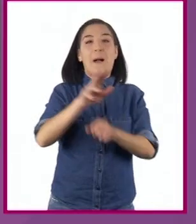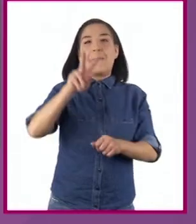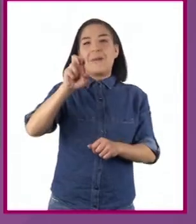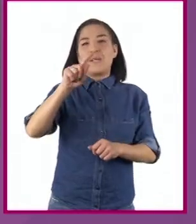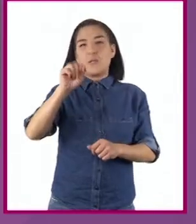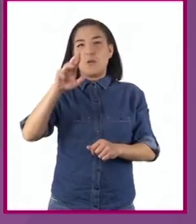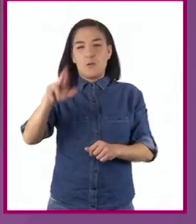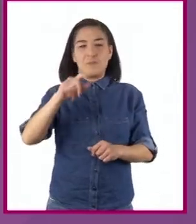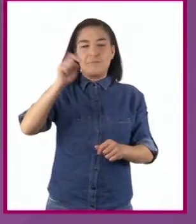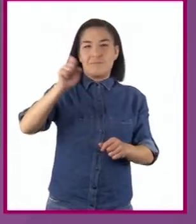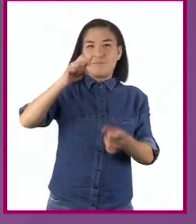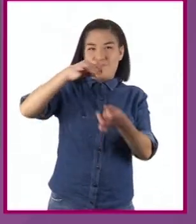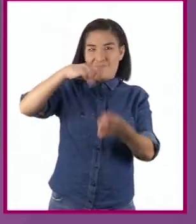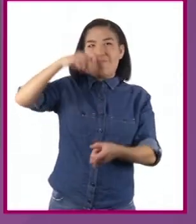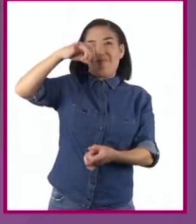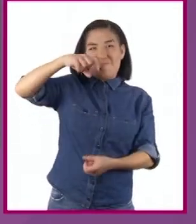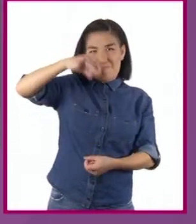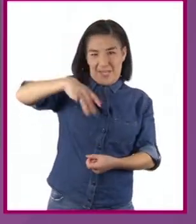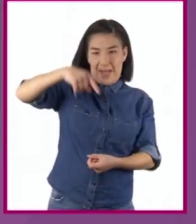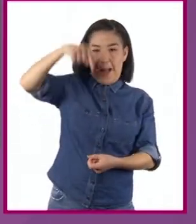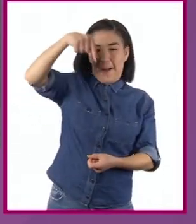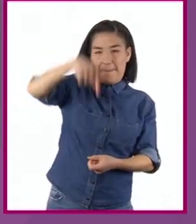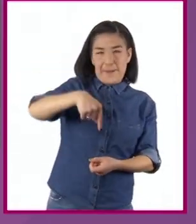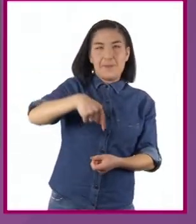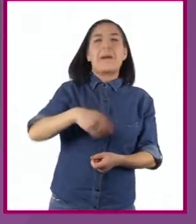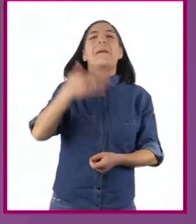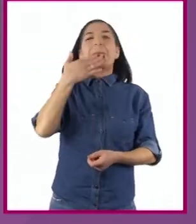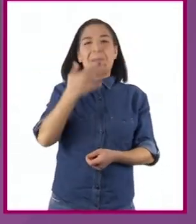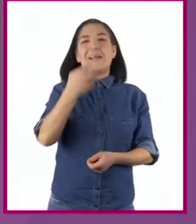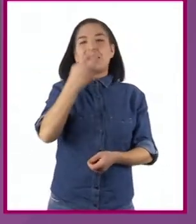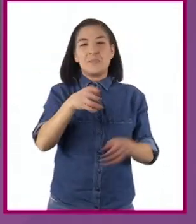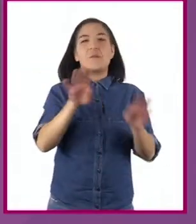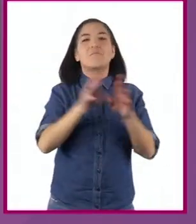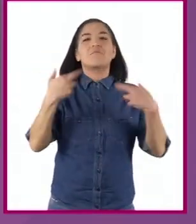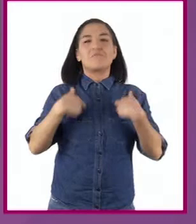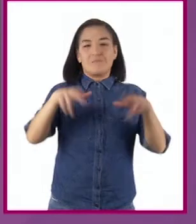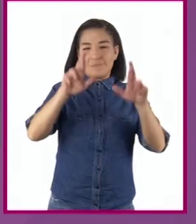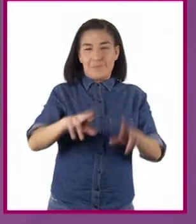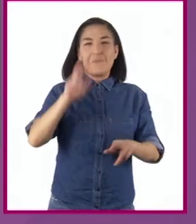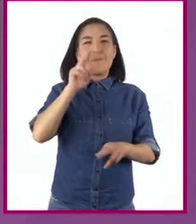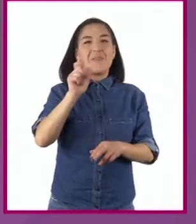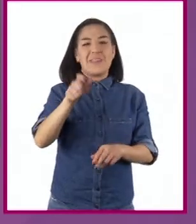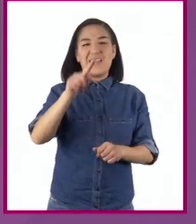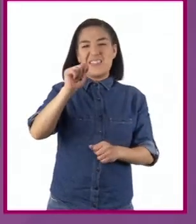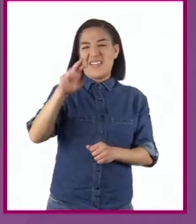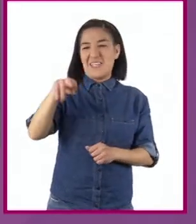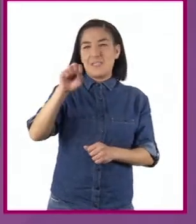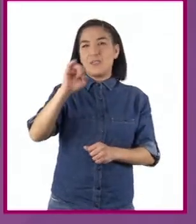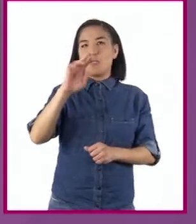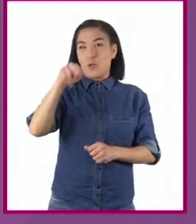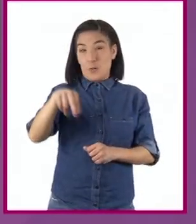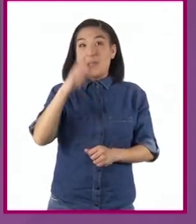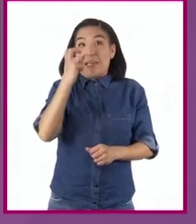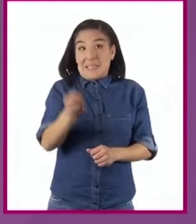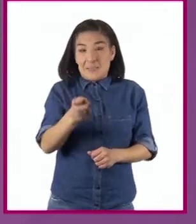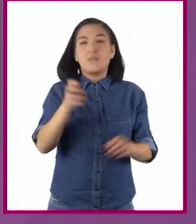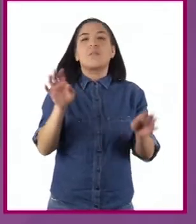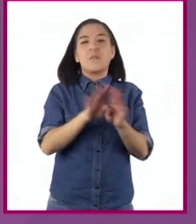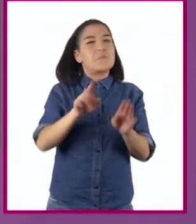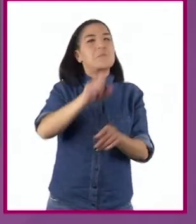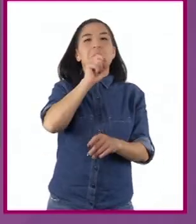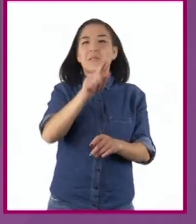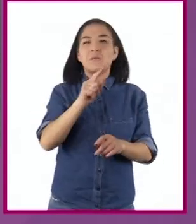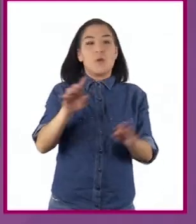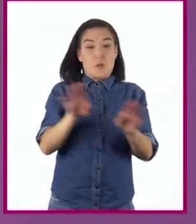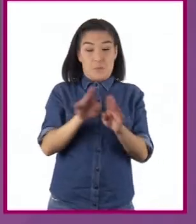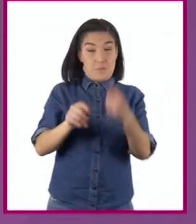punta hacia abajo. Muy bien, entonces solo nos queda representar el vector de la tensión, que en este caso sigue la misma